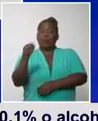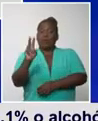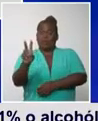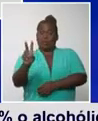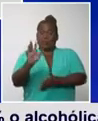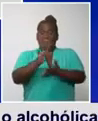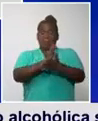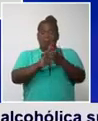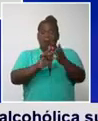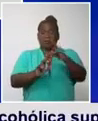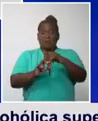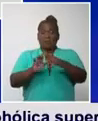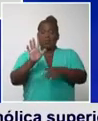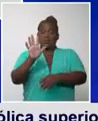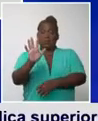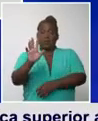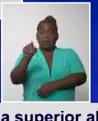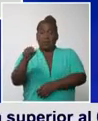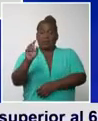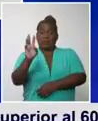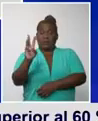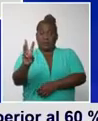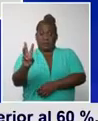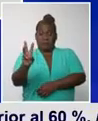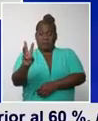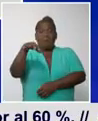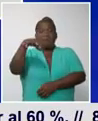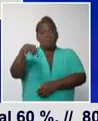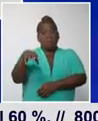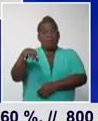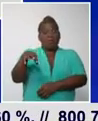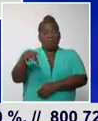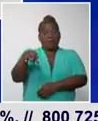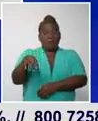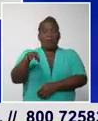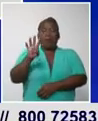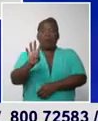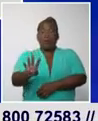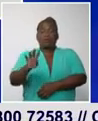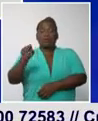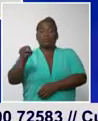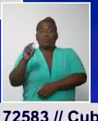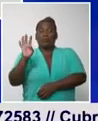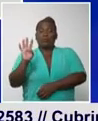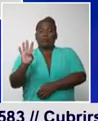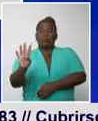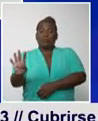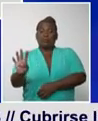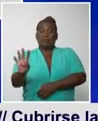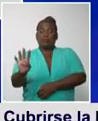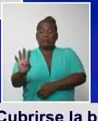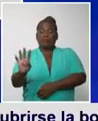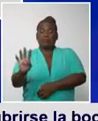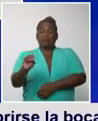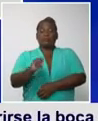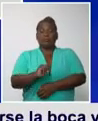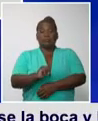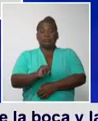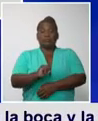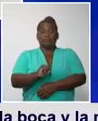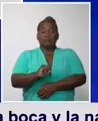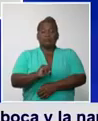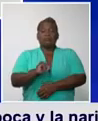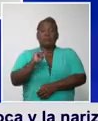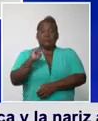Matanza 5,3%, Pinar del Río 4,4%. En definitiva, en correspondencia